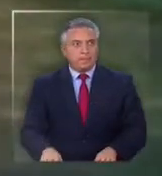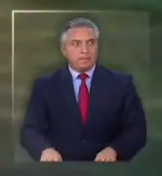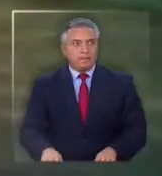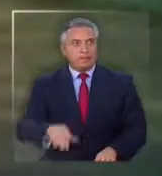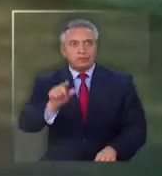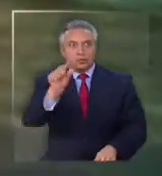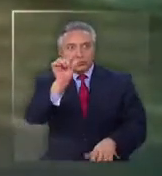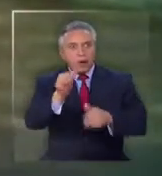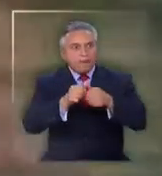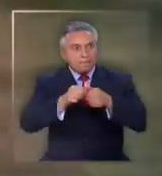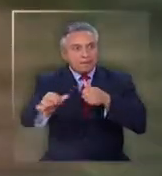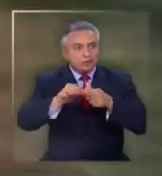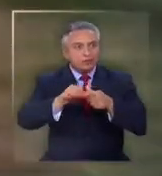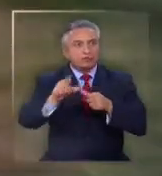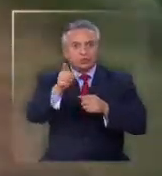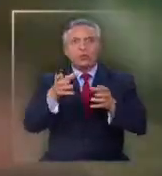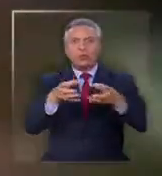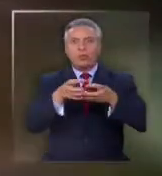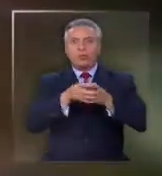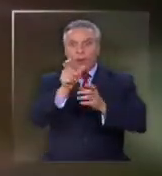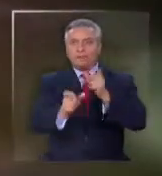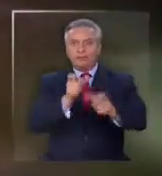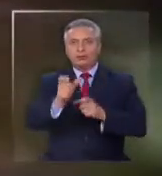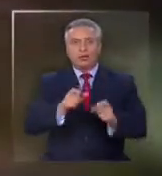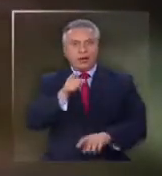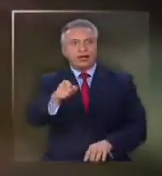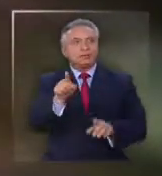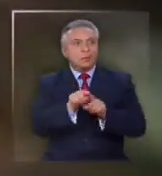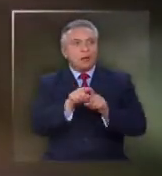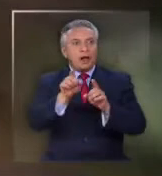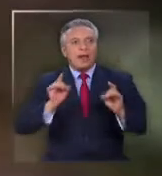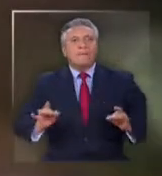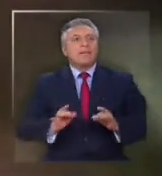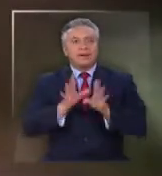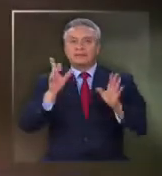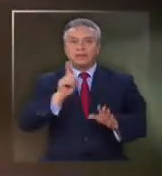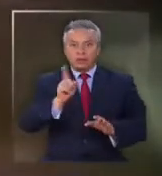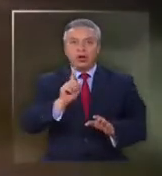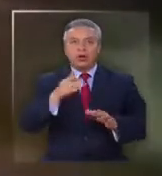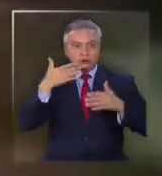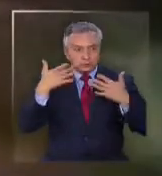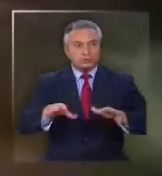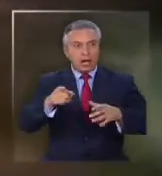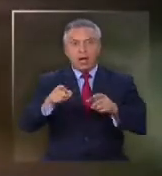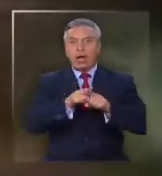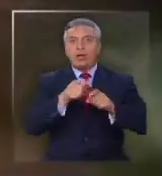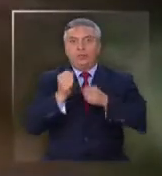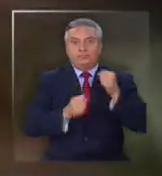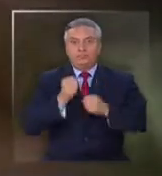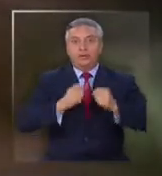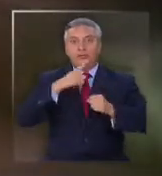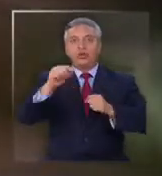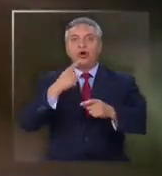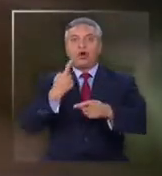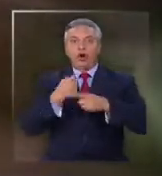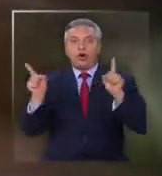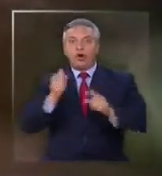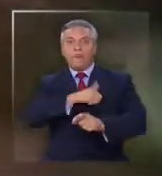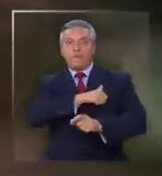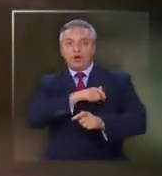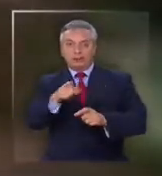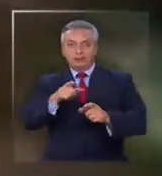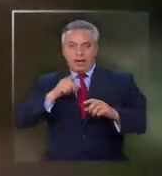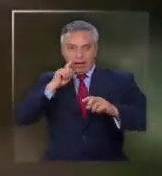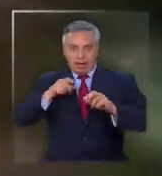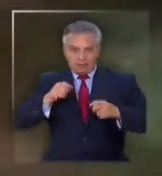A solo metros, un grupo de personas corrían no por una emergencia, más bien escapaban de otros policías.